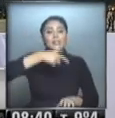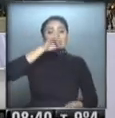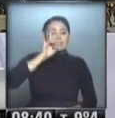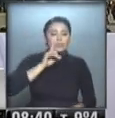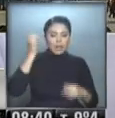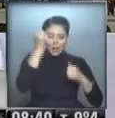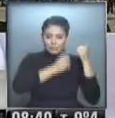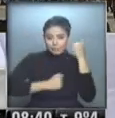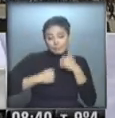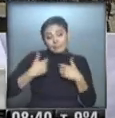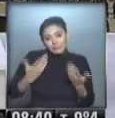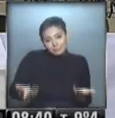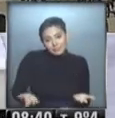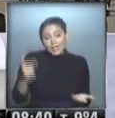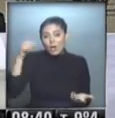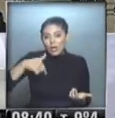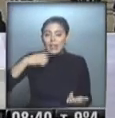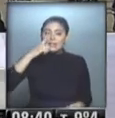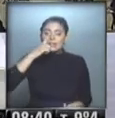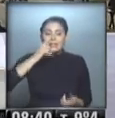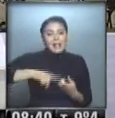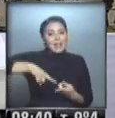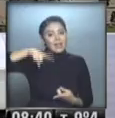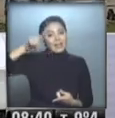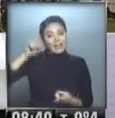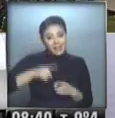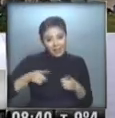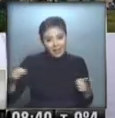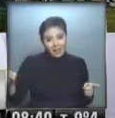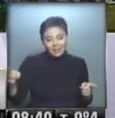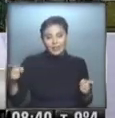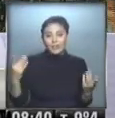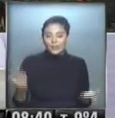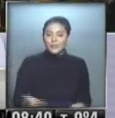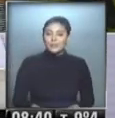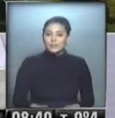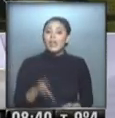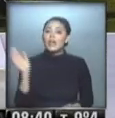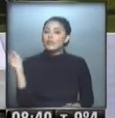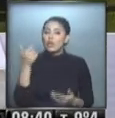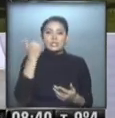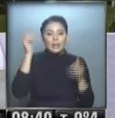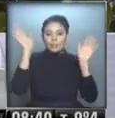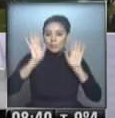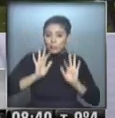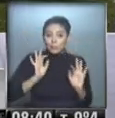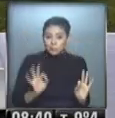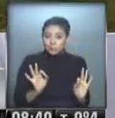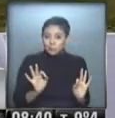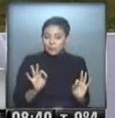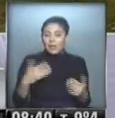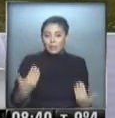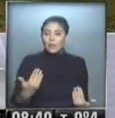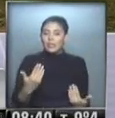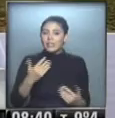higienizarse porque claro va a ser una extensa en por supuesto larga jornada todo está preparado para que